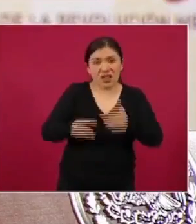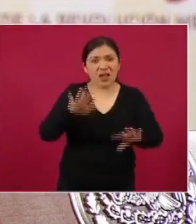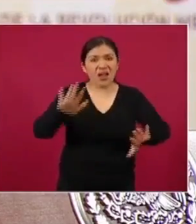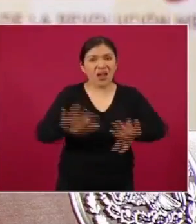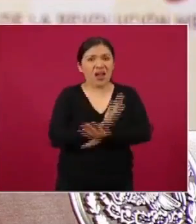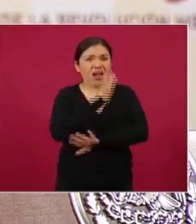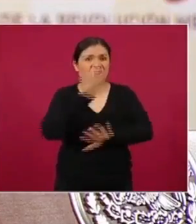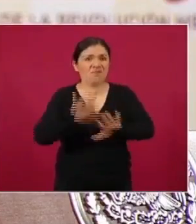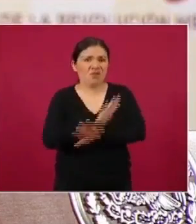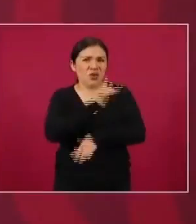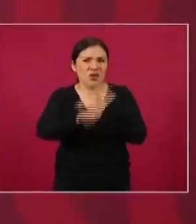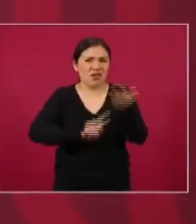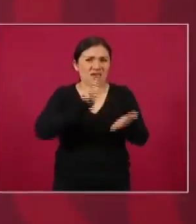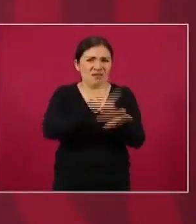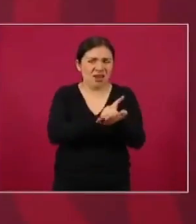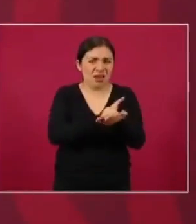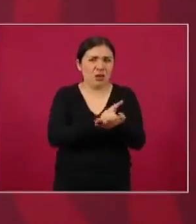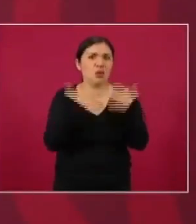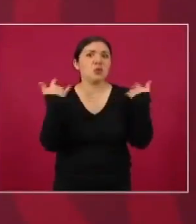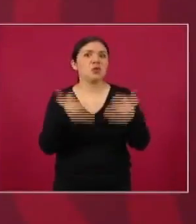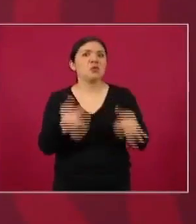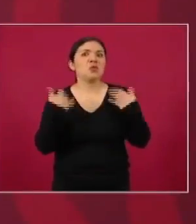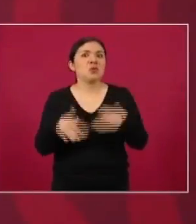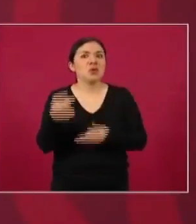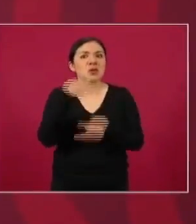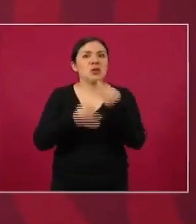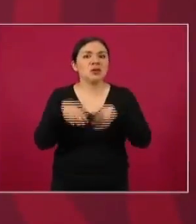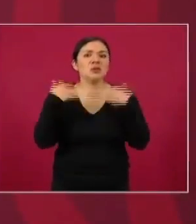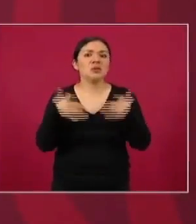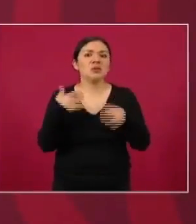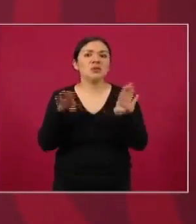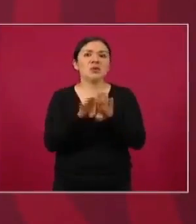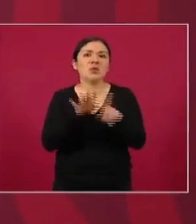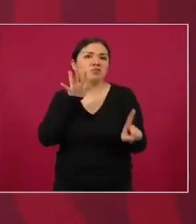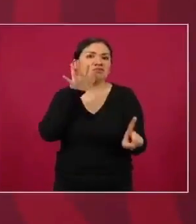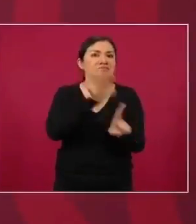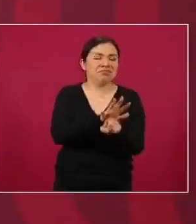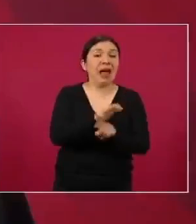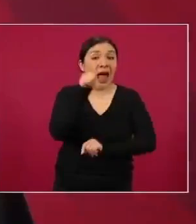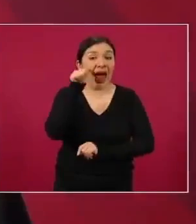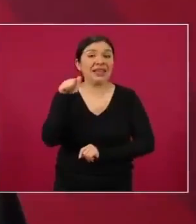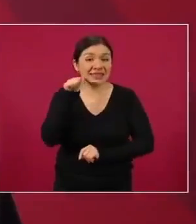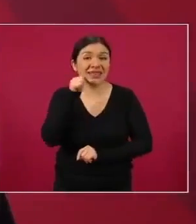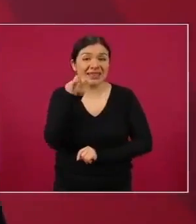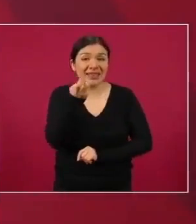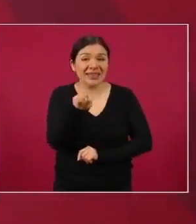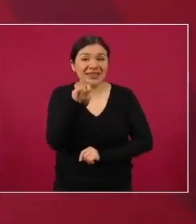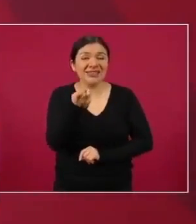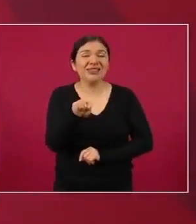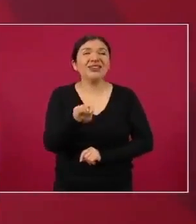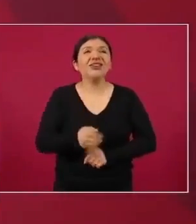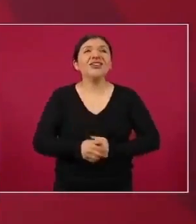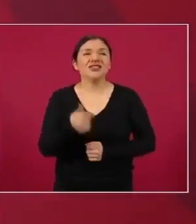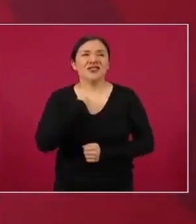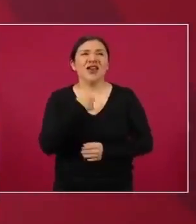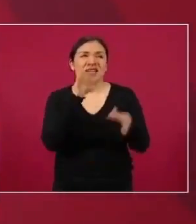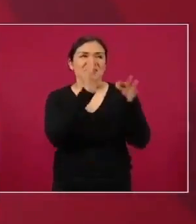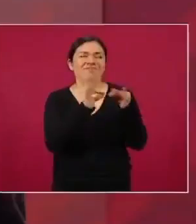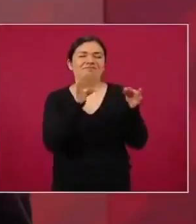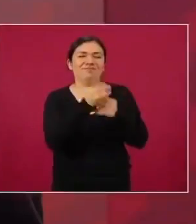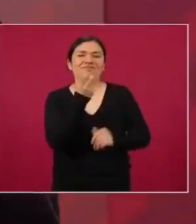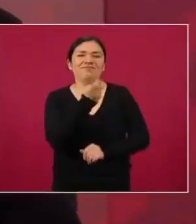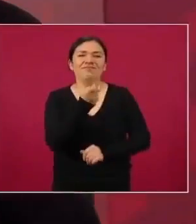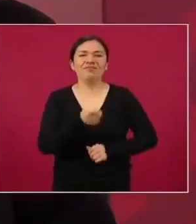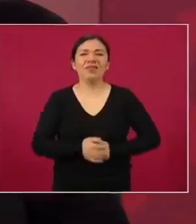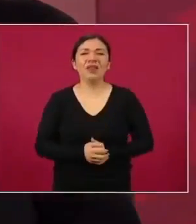El mandatario se refirió a la polémica que produjo el miércoles cuando propuso una pausa en la relación entre México y España por la corrupción que él denuncia de